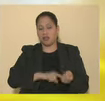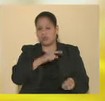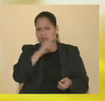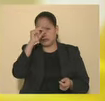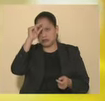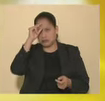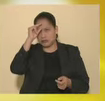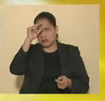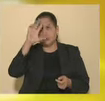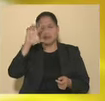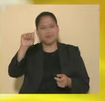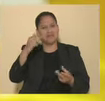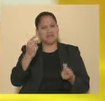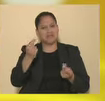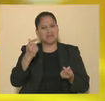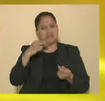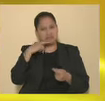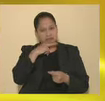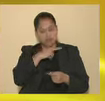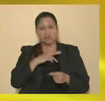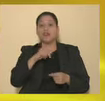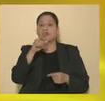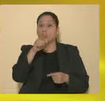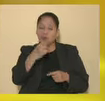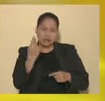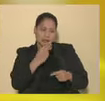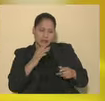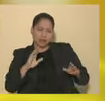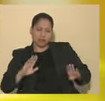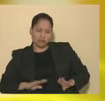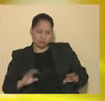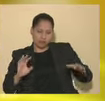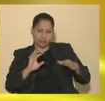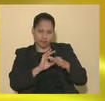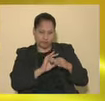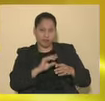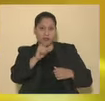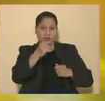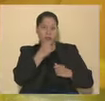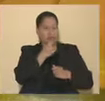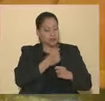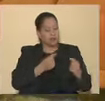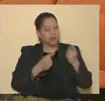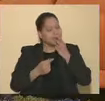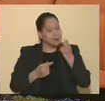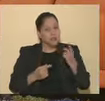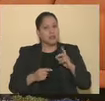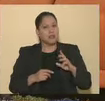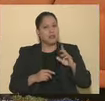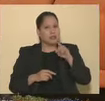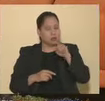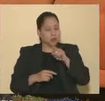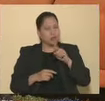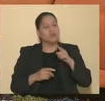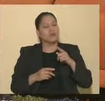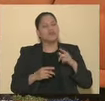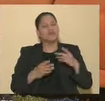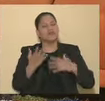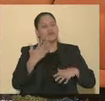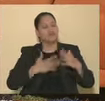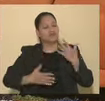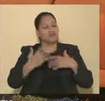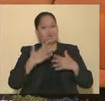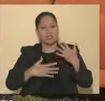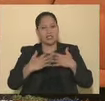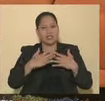así. Obviamente te tienes que adaptar. No le puedes decir a un niño, no le puedes hablar en un lenguaje